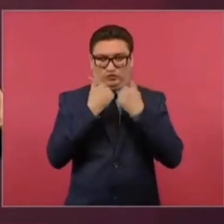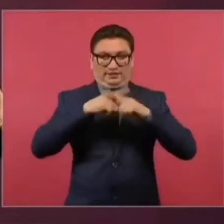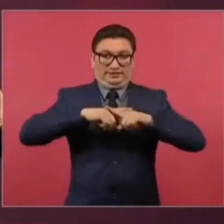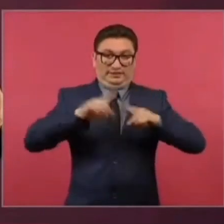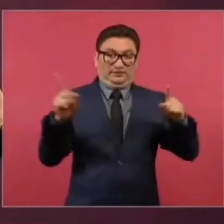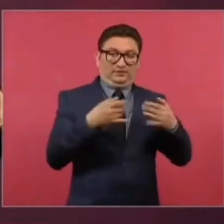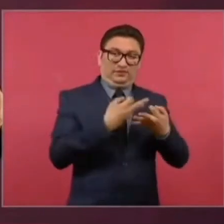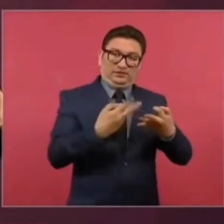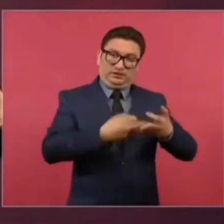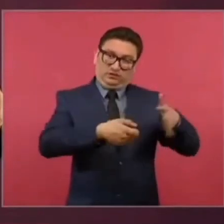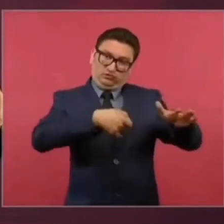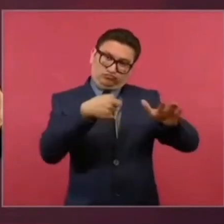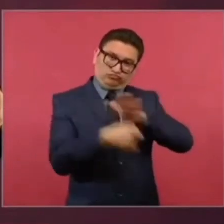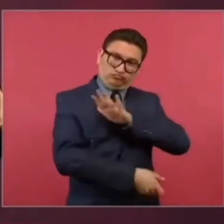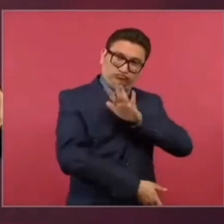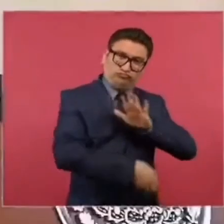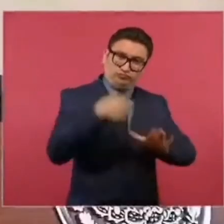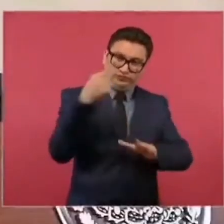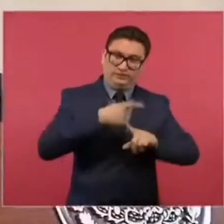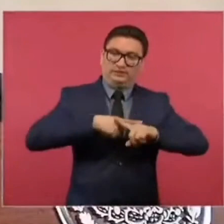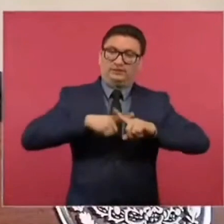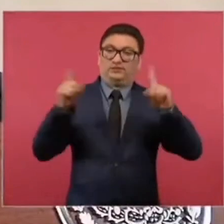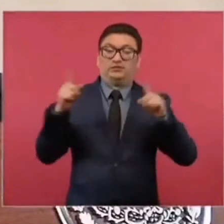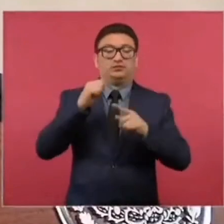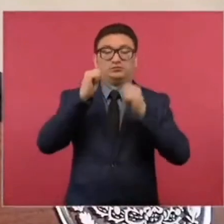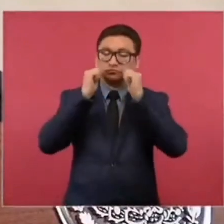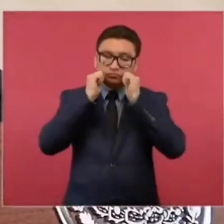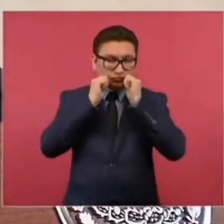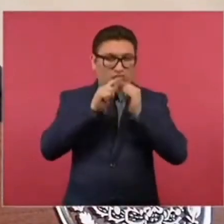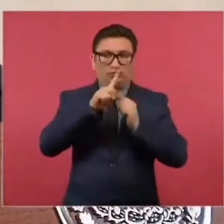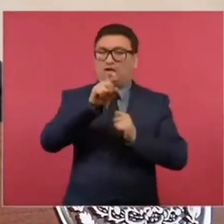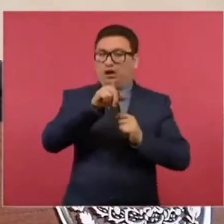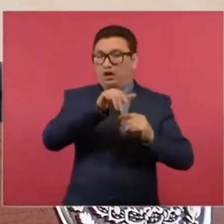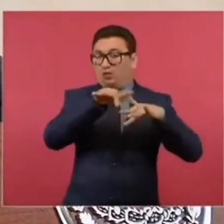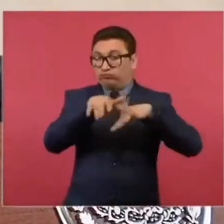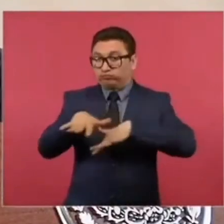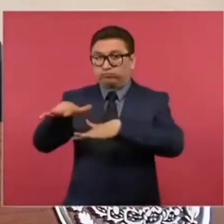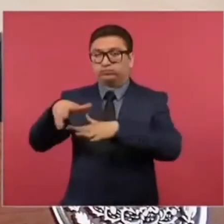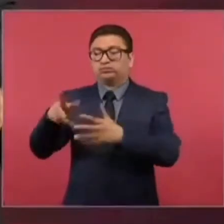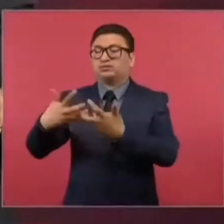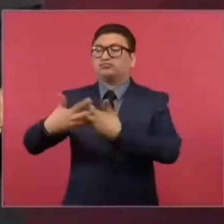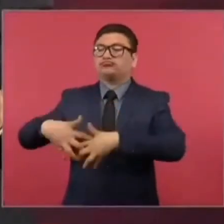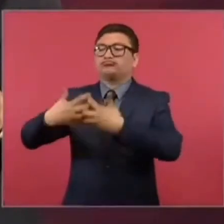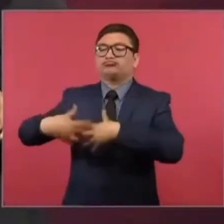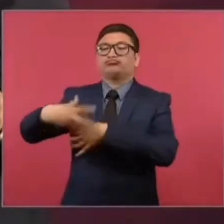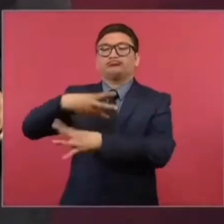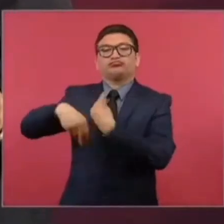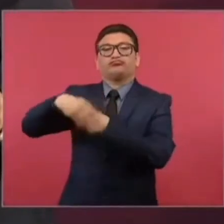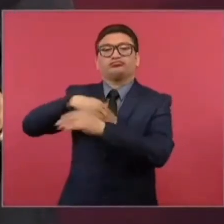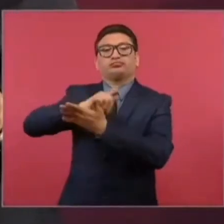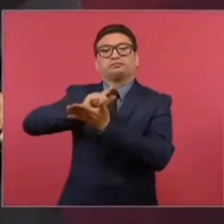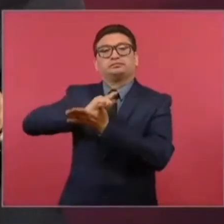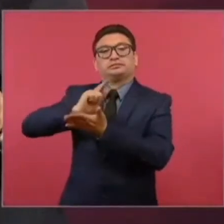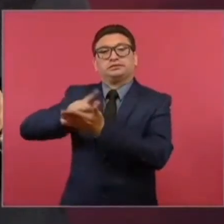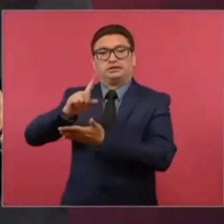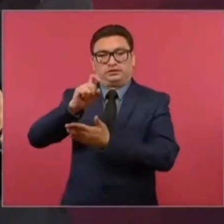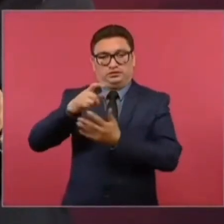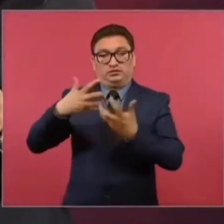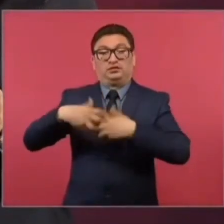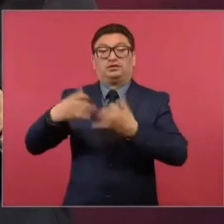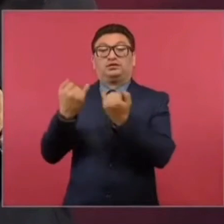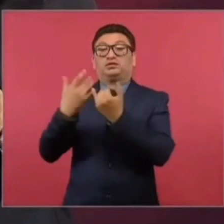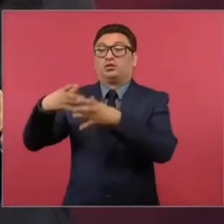que se extrae de los pozos profundos, de todas maneras va a haber esta potabilizadora y luego